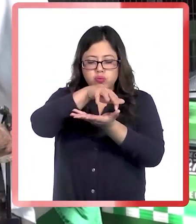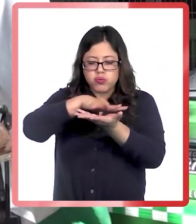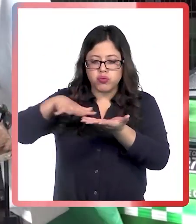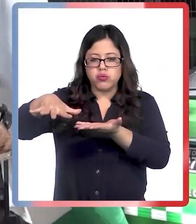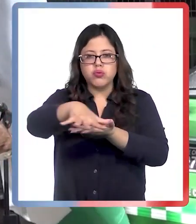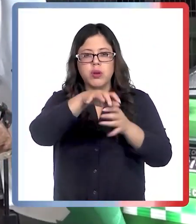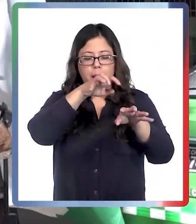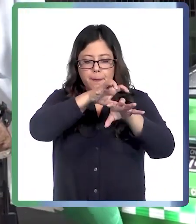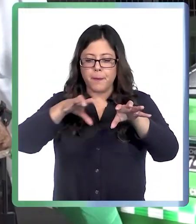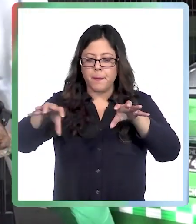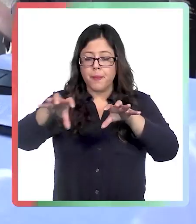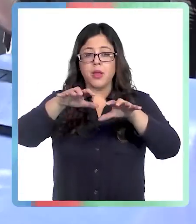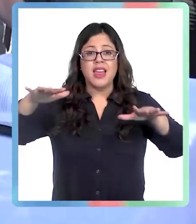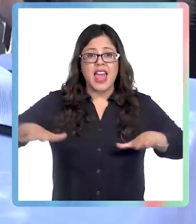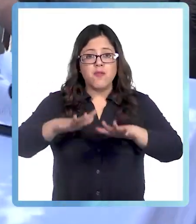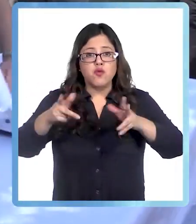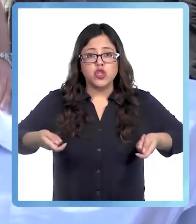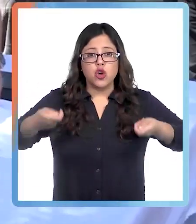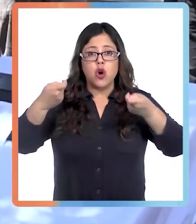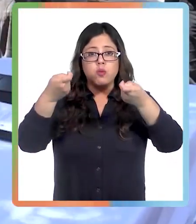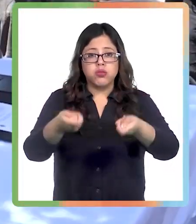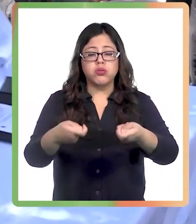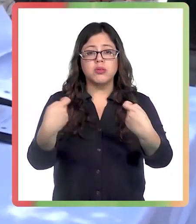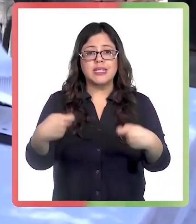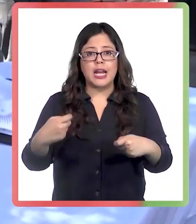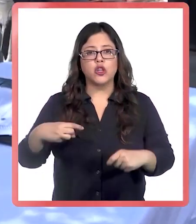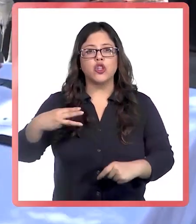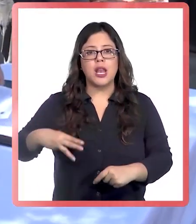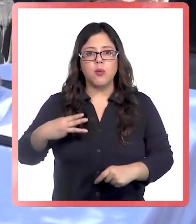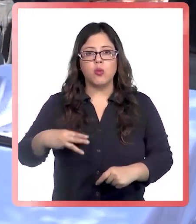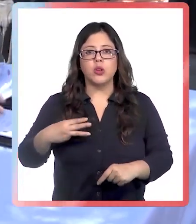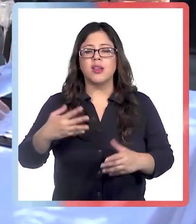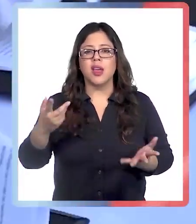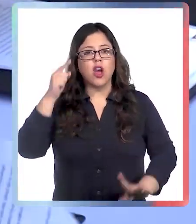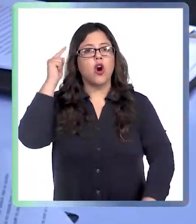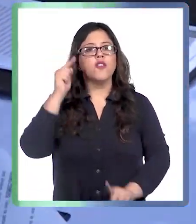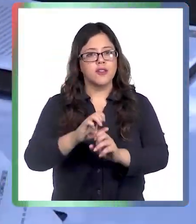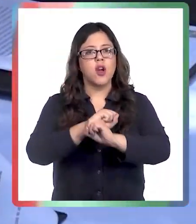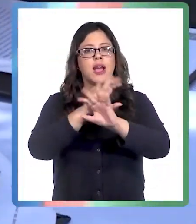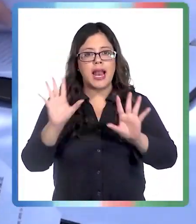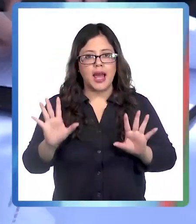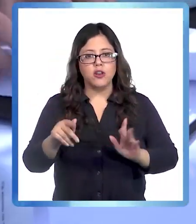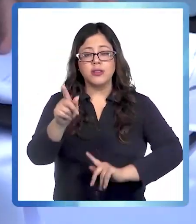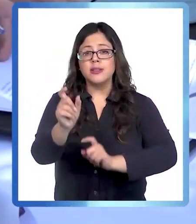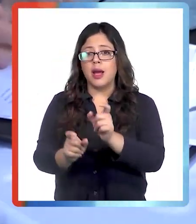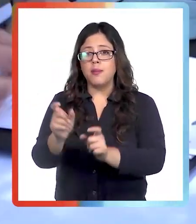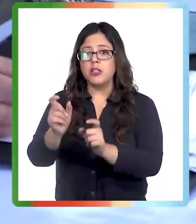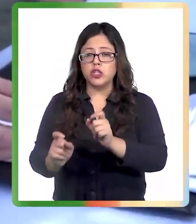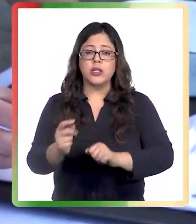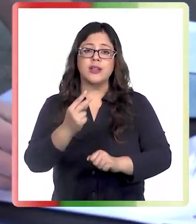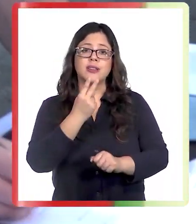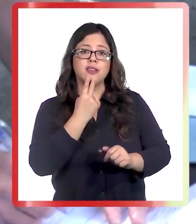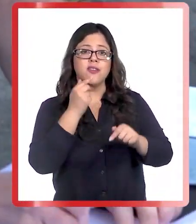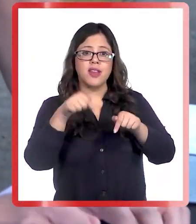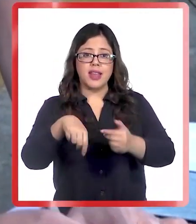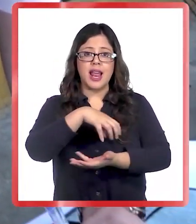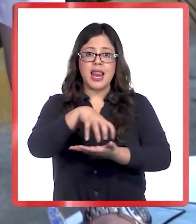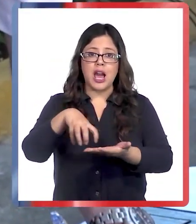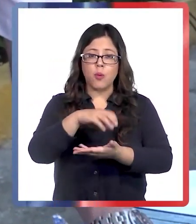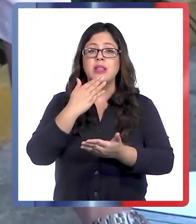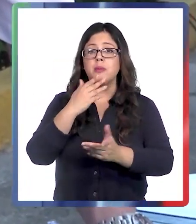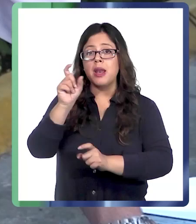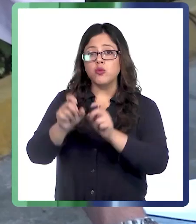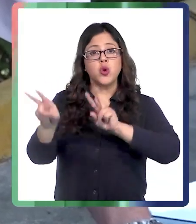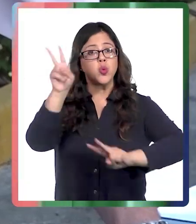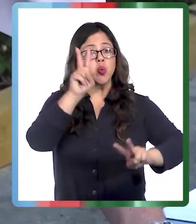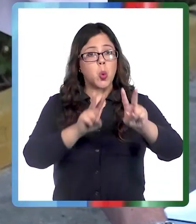estos esfuerzos en inversión por parte del municipio tienen un objetivo claro: que los vecinos y vecinas de la comuna y quienes visitan la zona